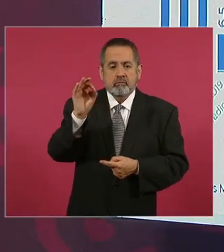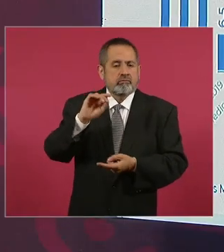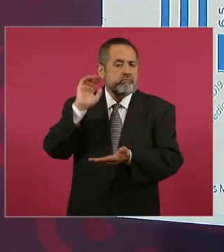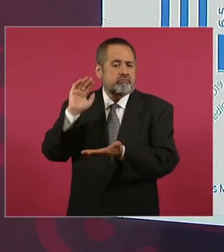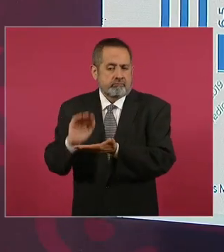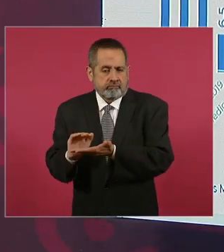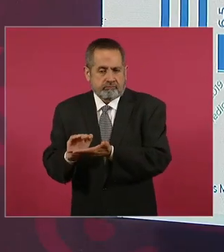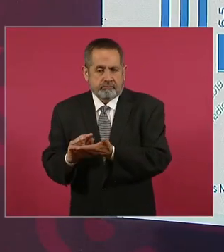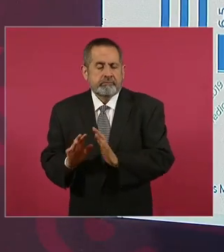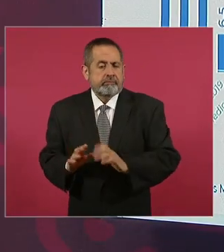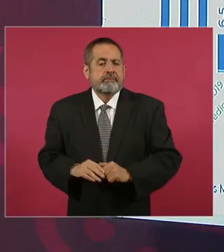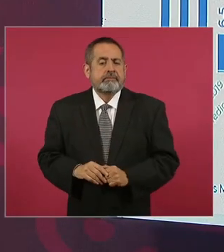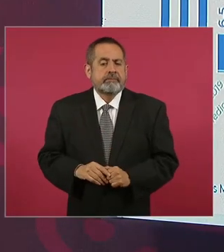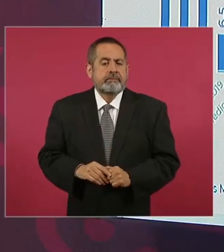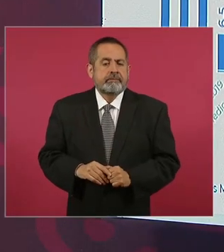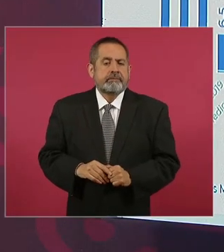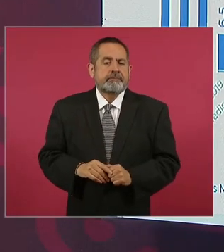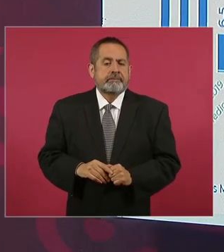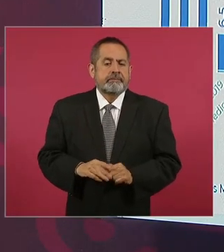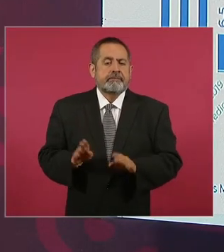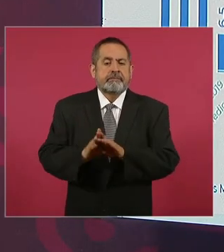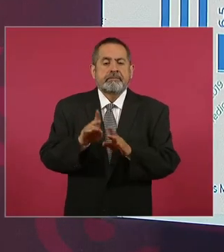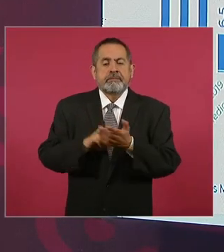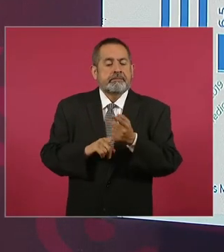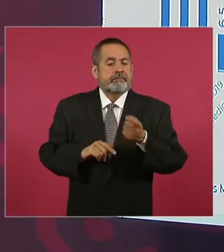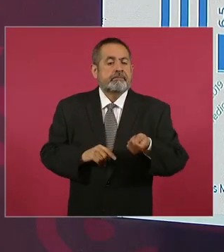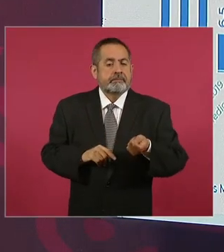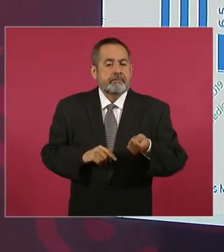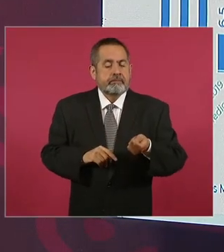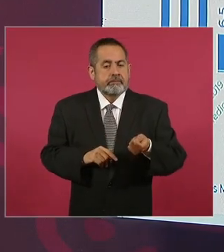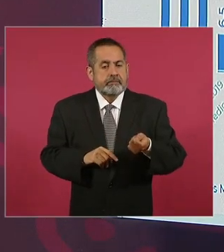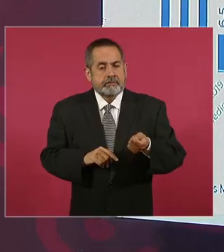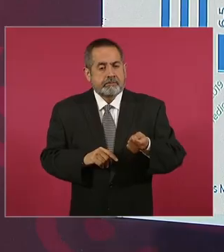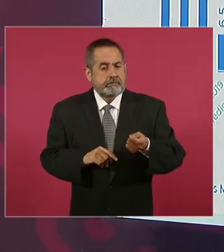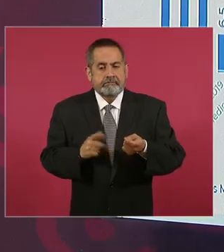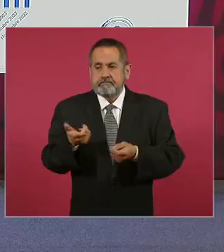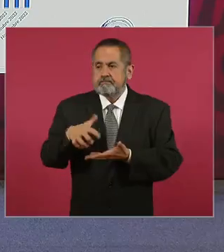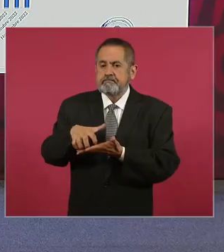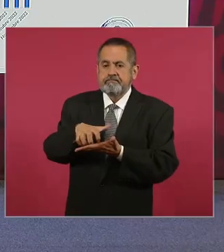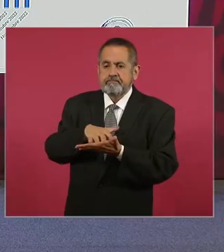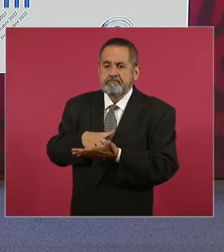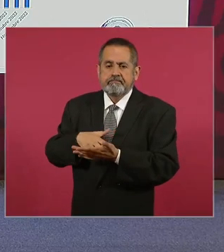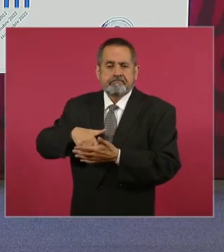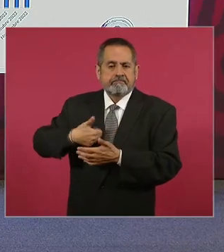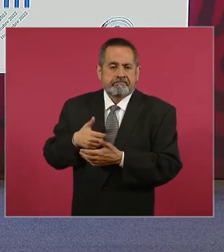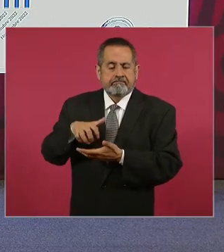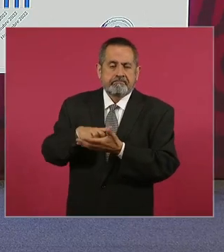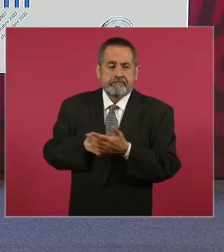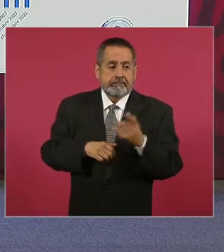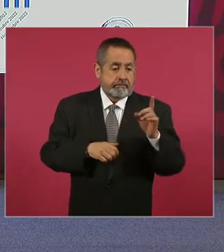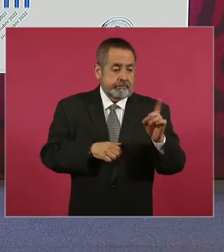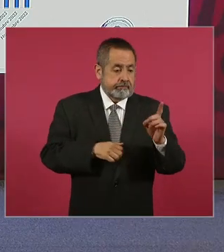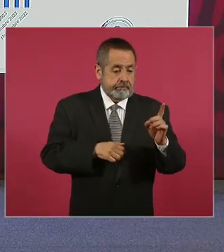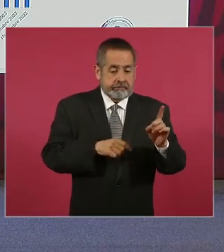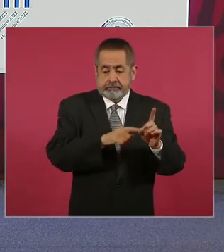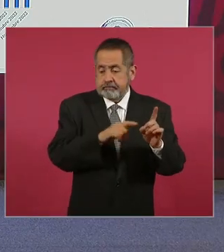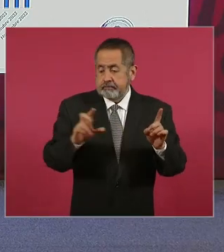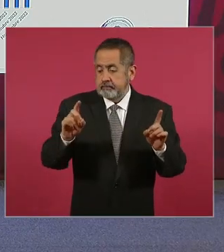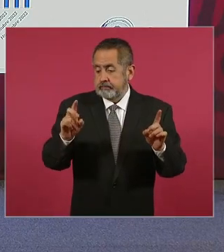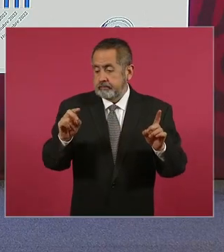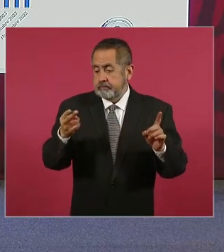94.2%, lo que representa un ahorro estimado desde el 1 de diciembre al 30 de